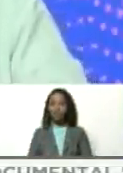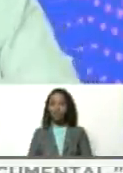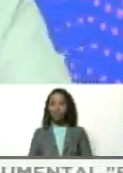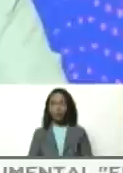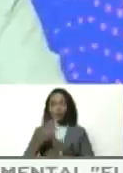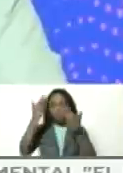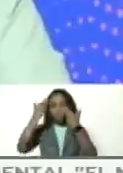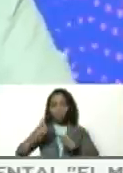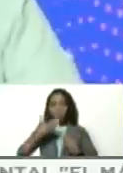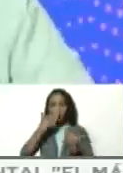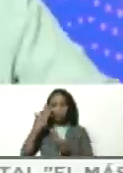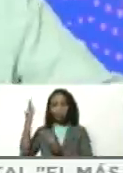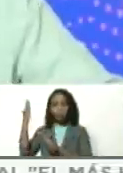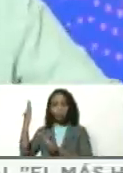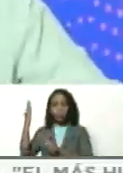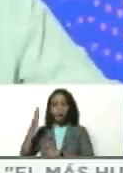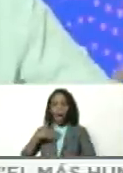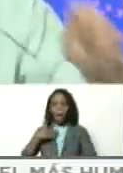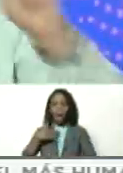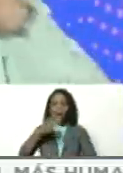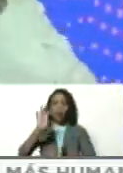Fíjense que me tenían una canción,